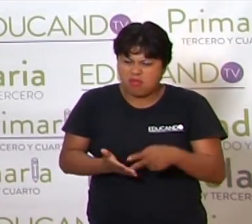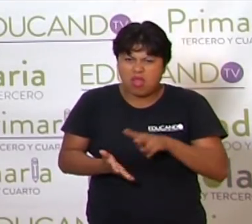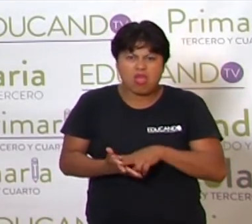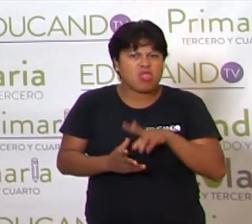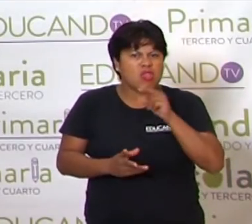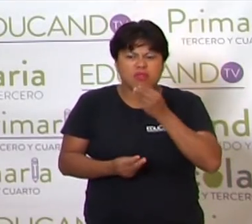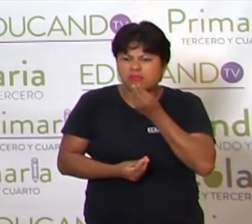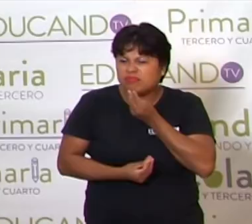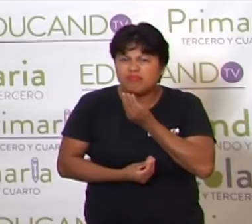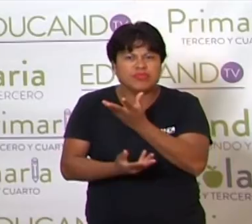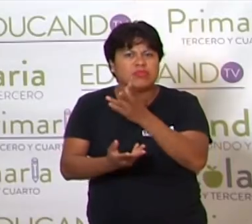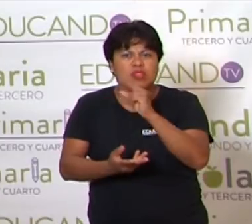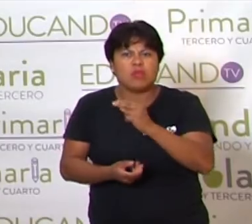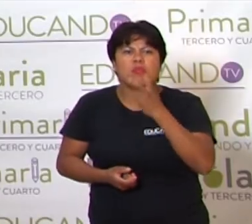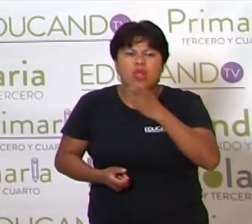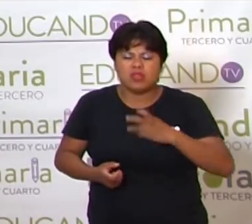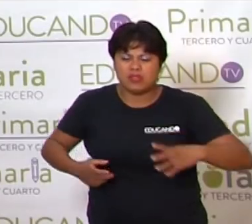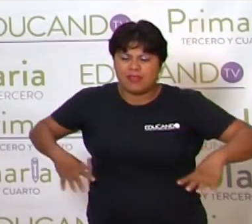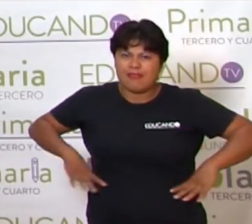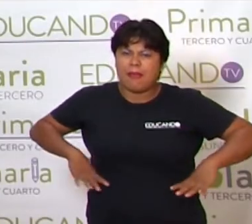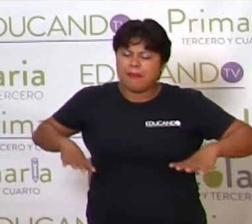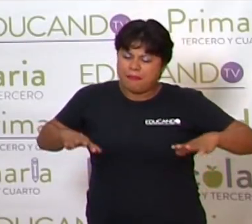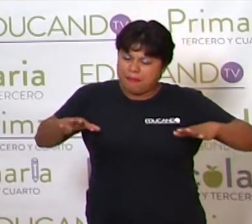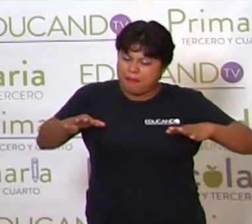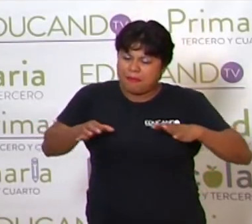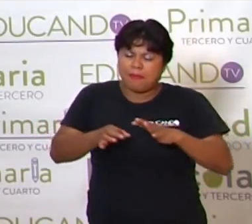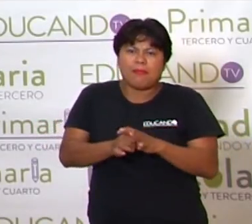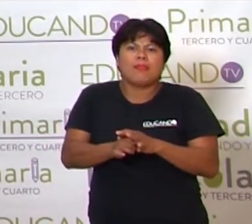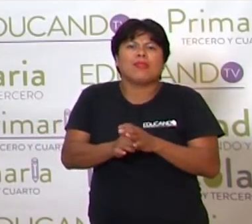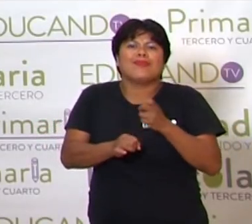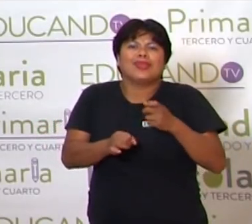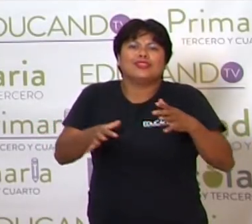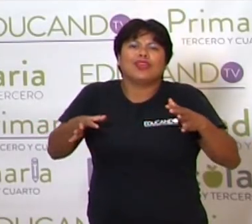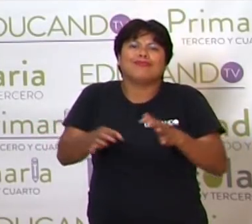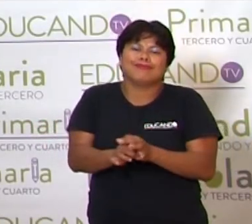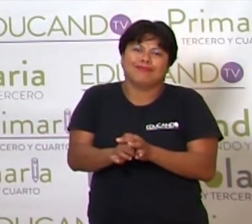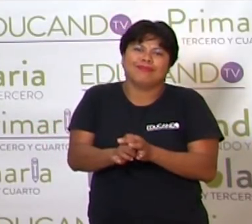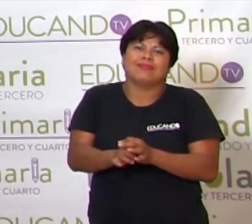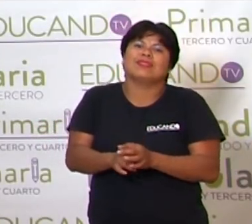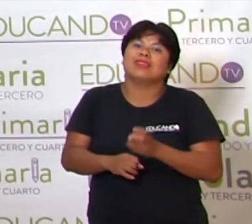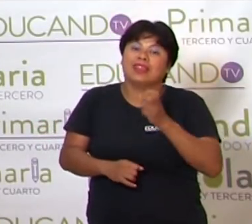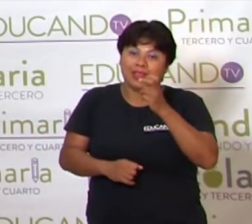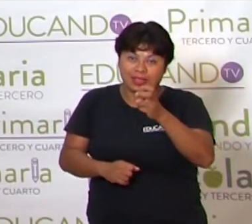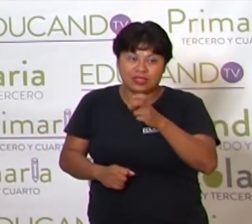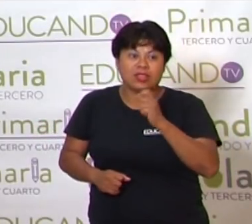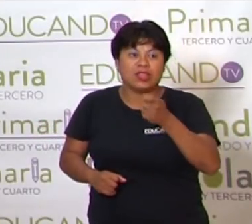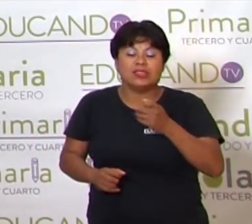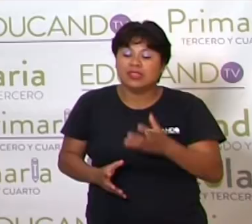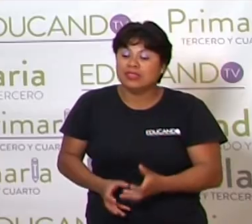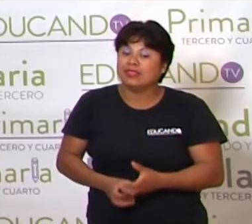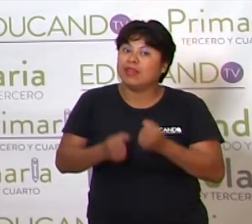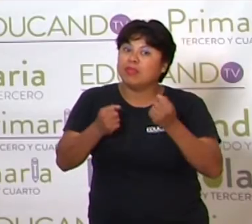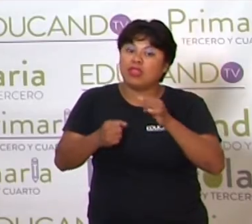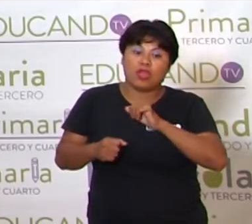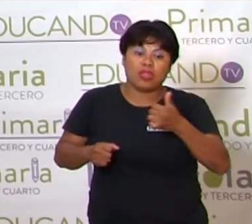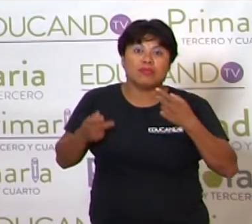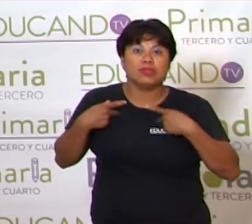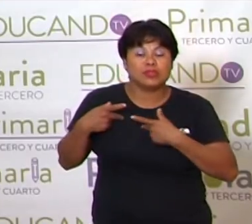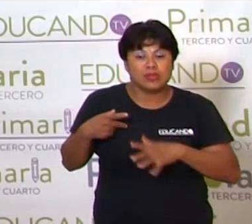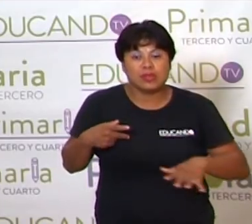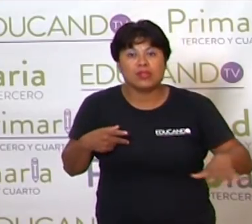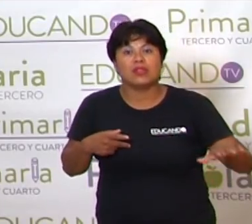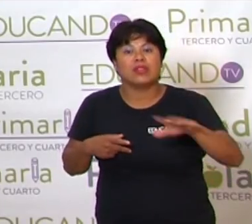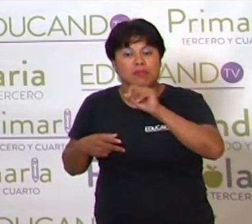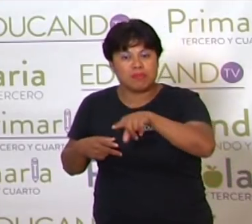contó, por lo tanto le apretaron la cintura tanto que le quedó chiquita. Sin embargo, fue salvada por otros pobladores de